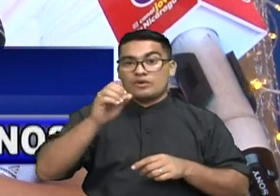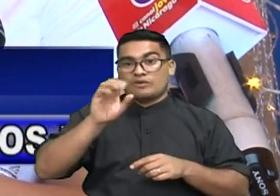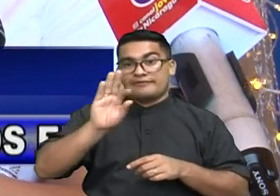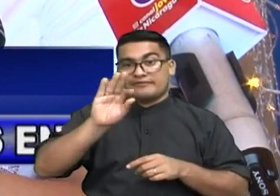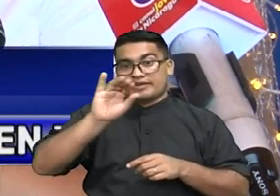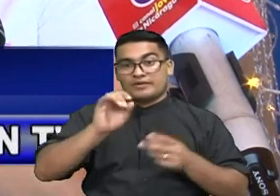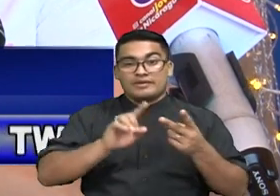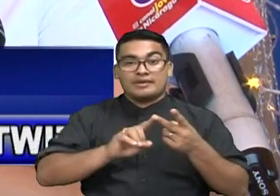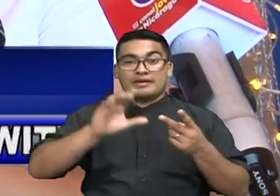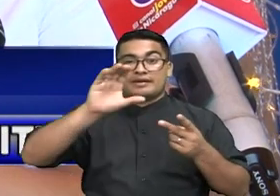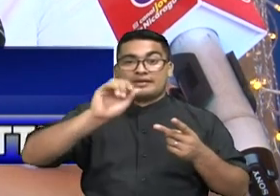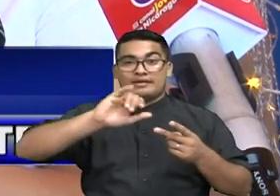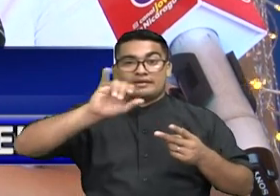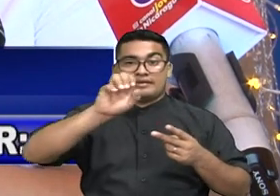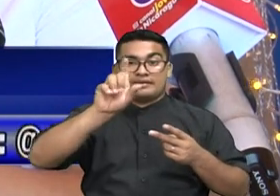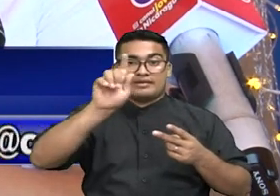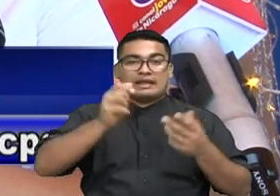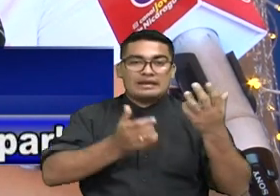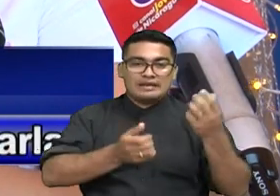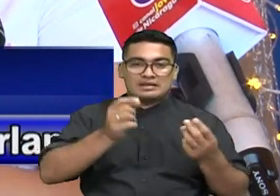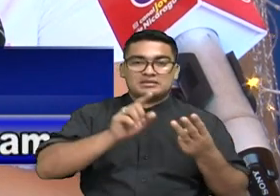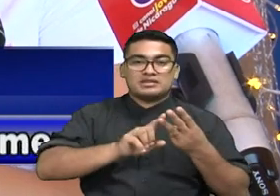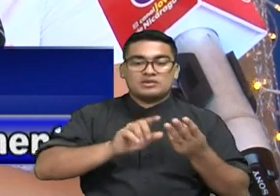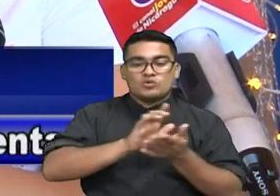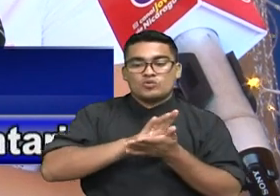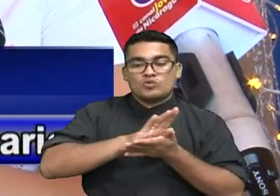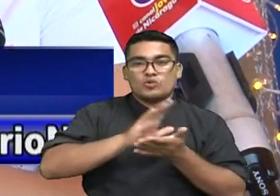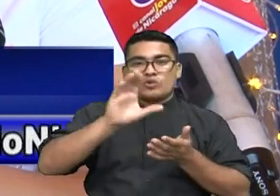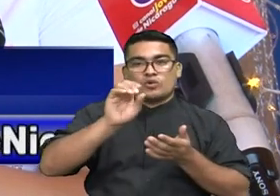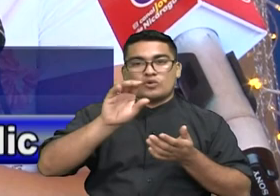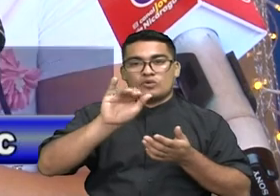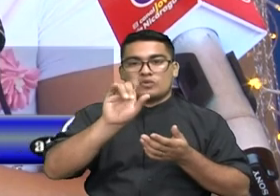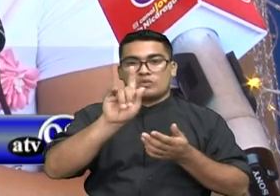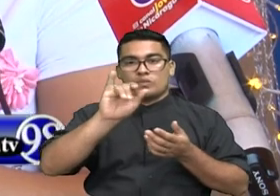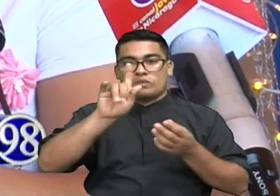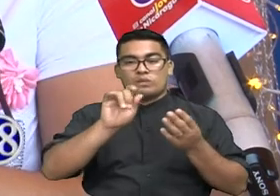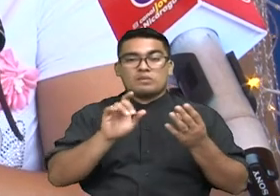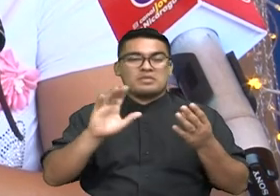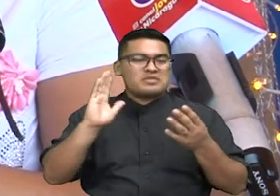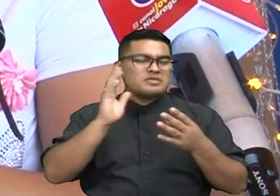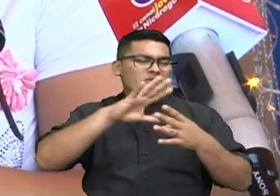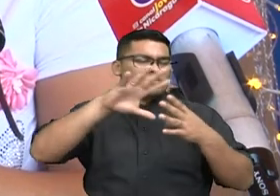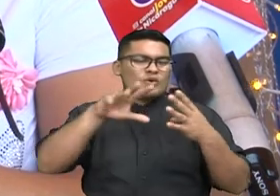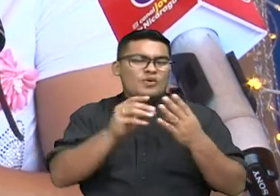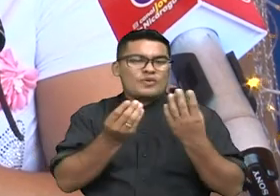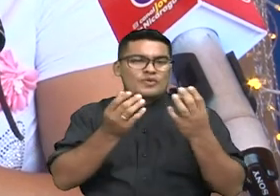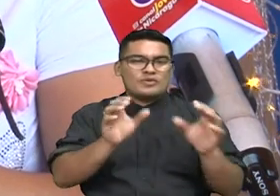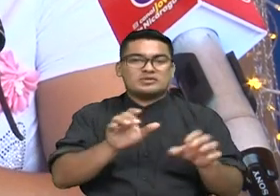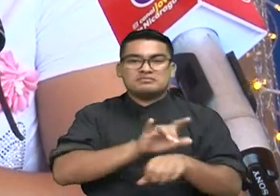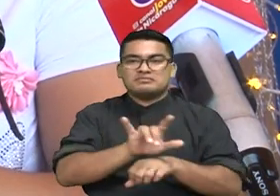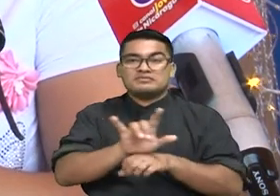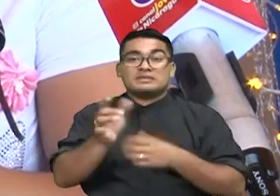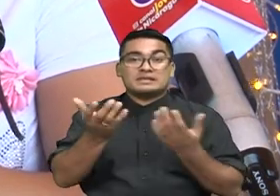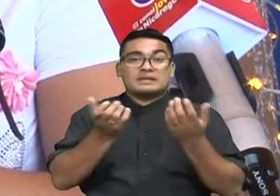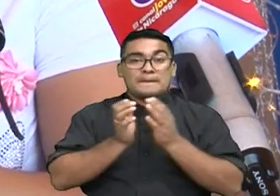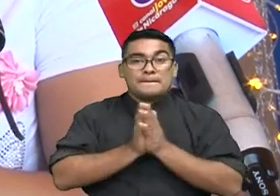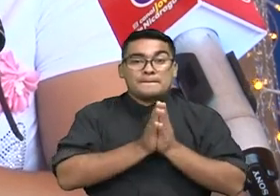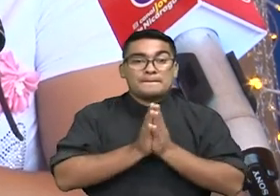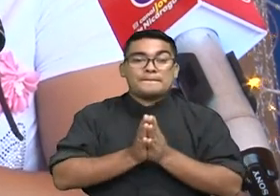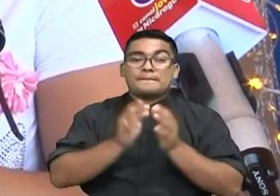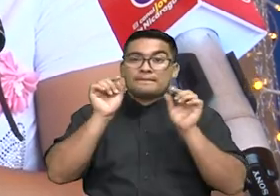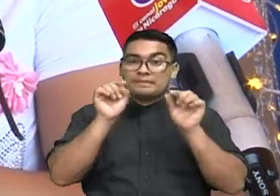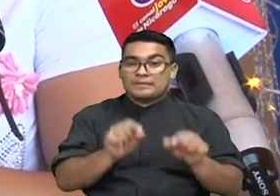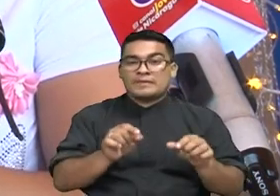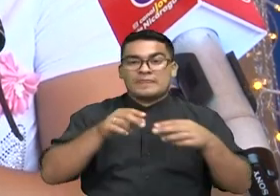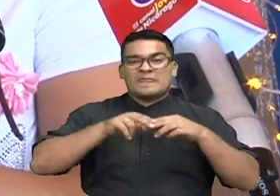cajeta de leche, cajeta de coco, coyolito y todo lo que es. Todo lo que usted busca para esta Purísima, usted lo encuentra aquí